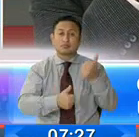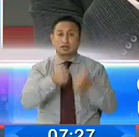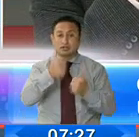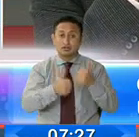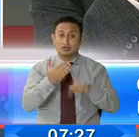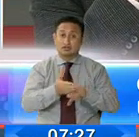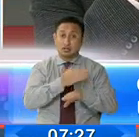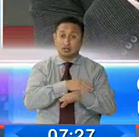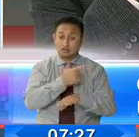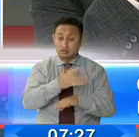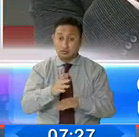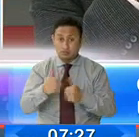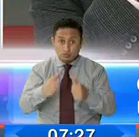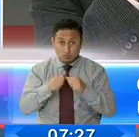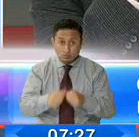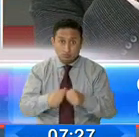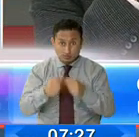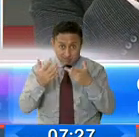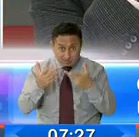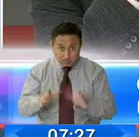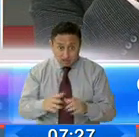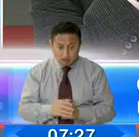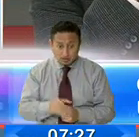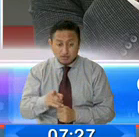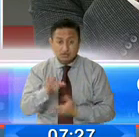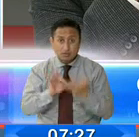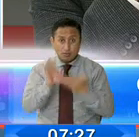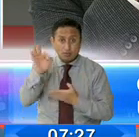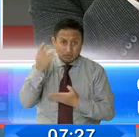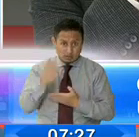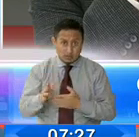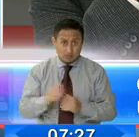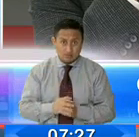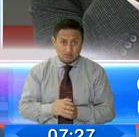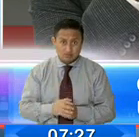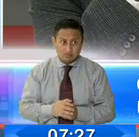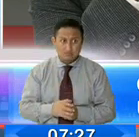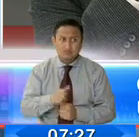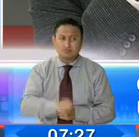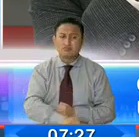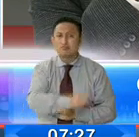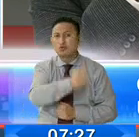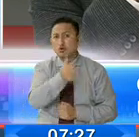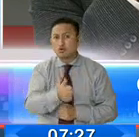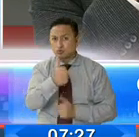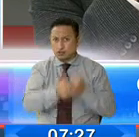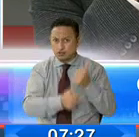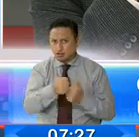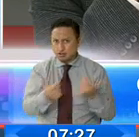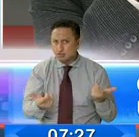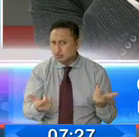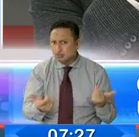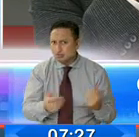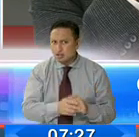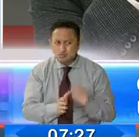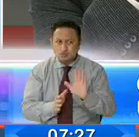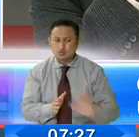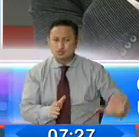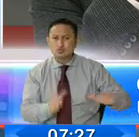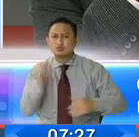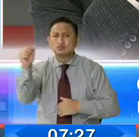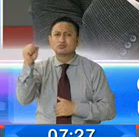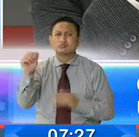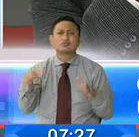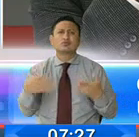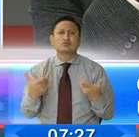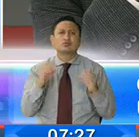ya incluso están firmes sus candidaturas para darles a otros candidatos. ¿Dónde están los derechos? Los derechos de